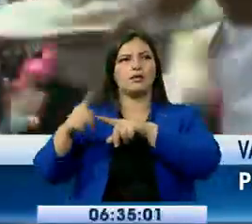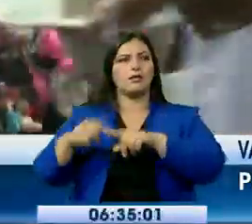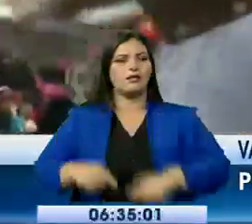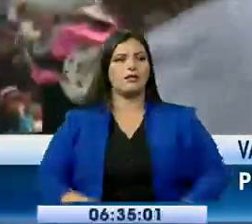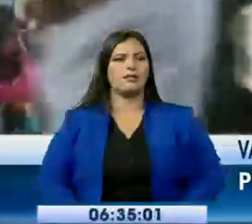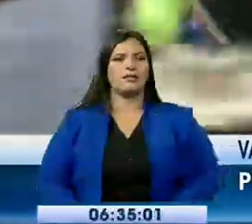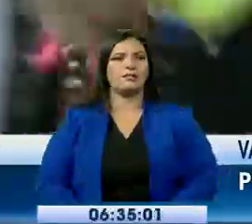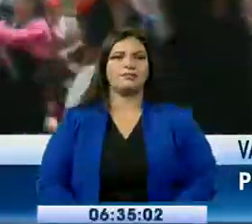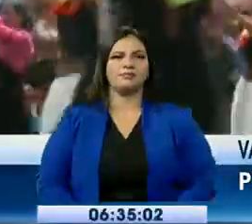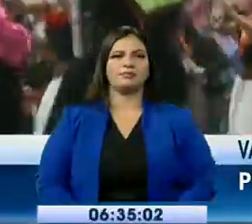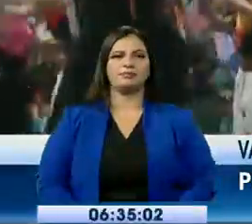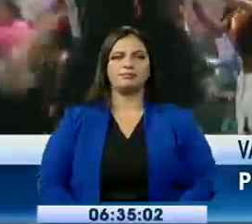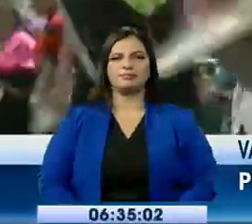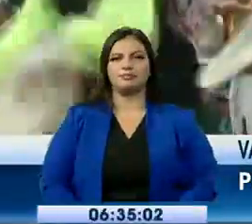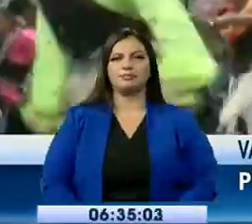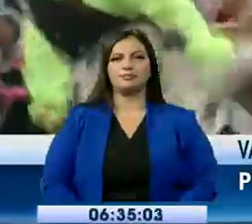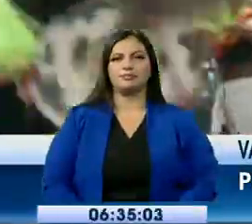público.